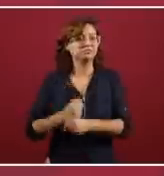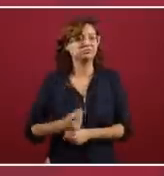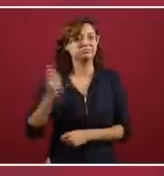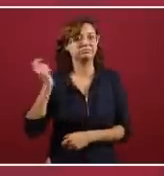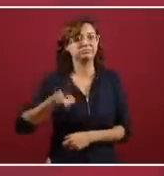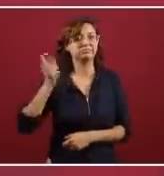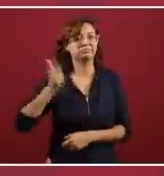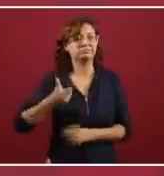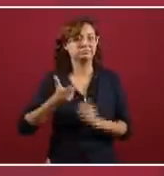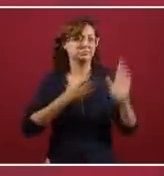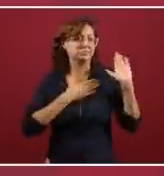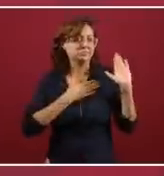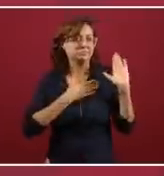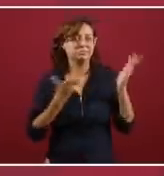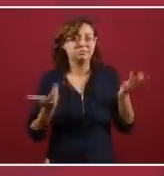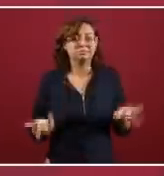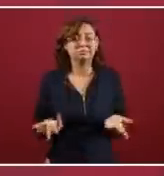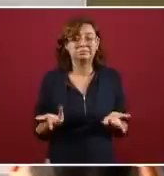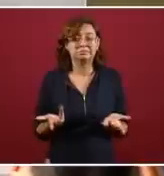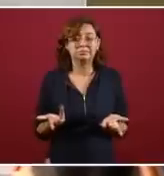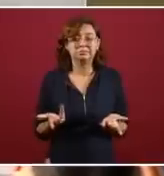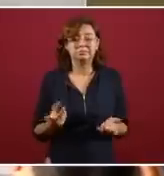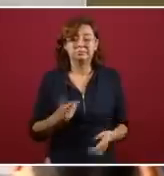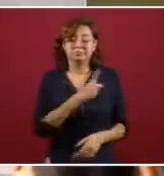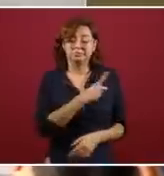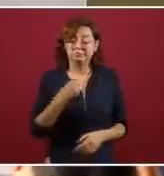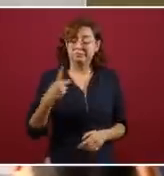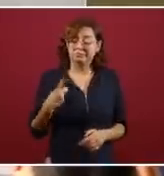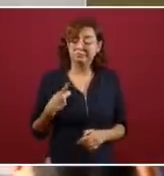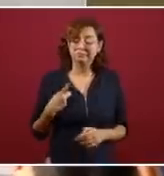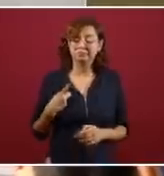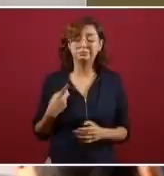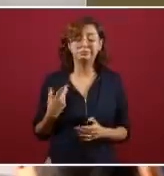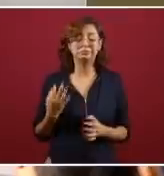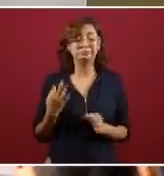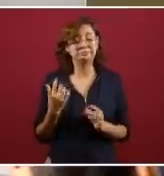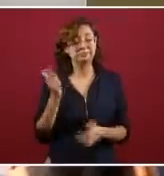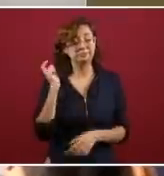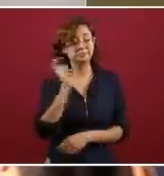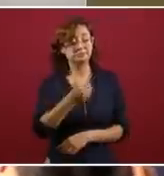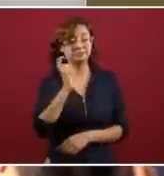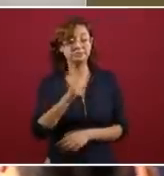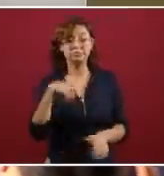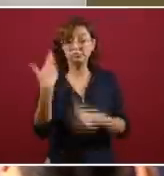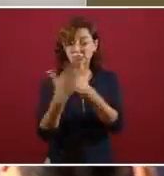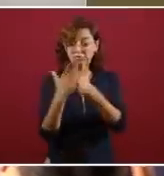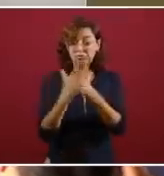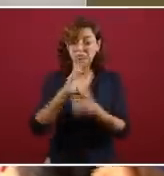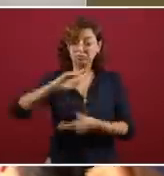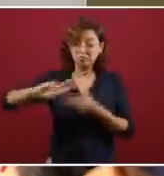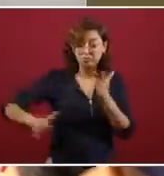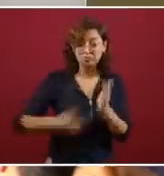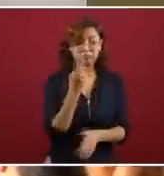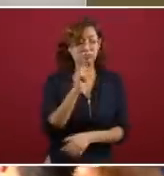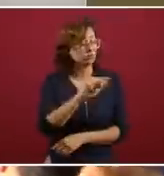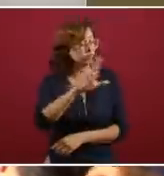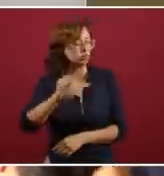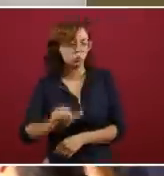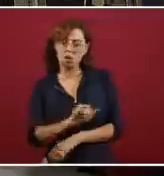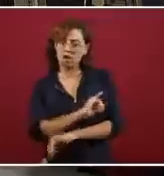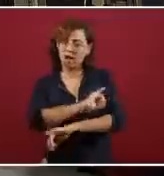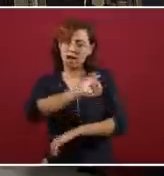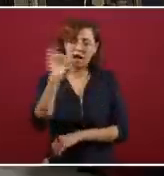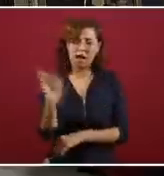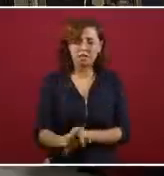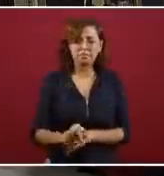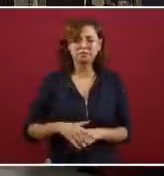Lo que se tiene que procurar es que nunca más un FOA proa. Presidente, pero ¿no existe ahí una